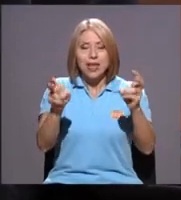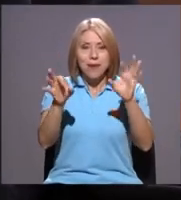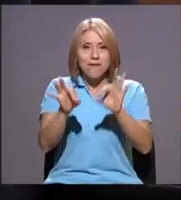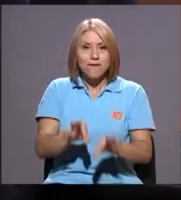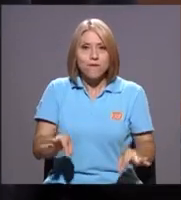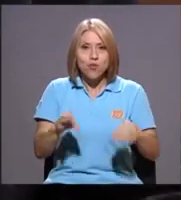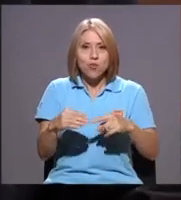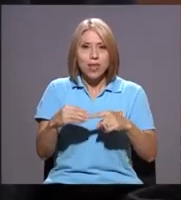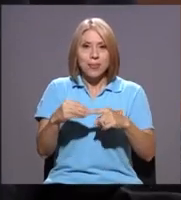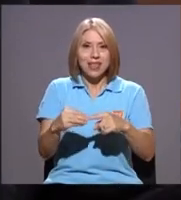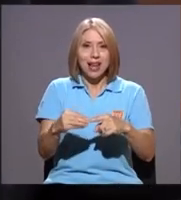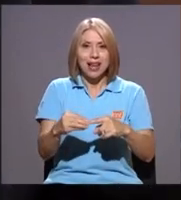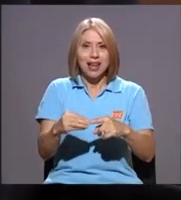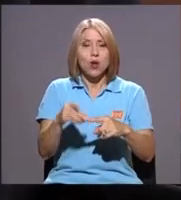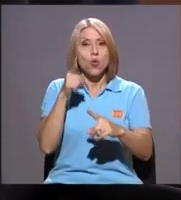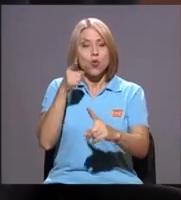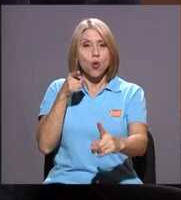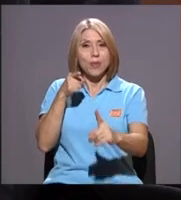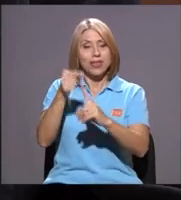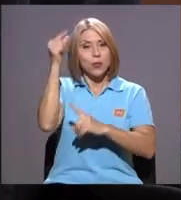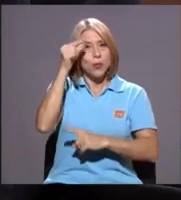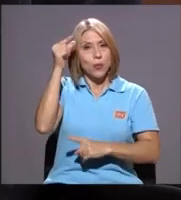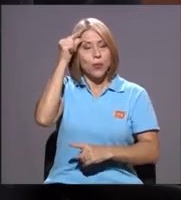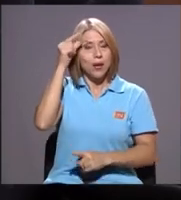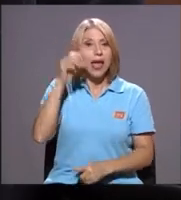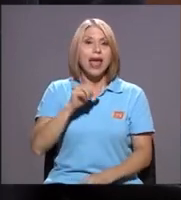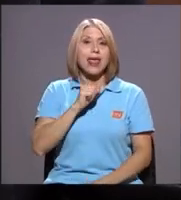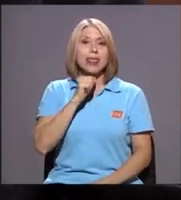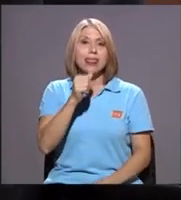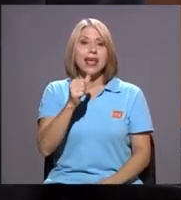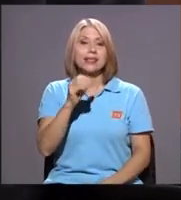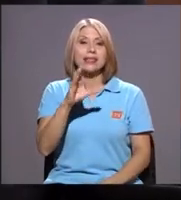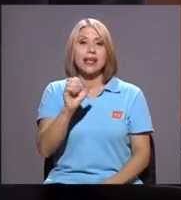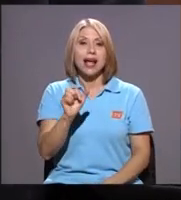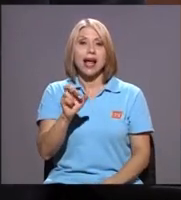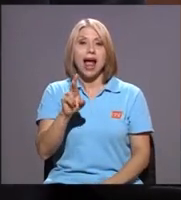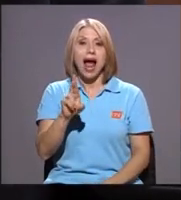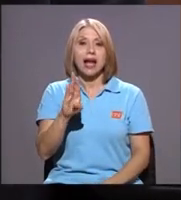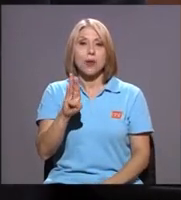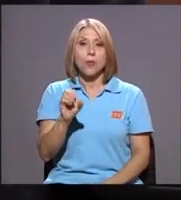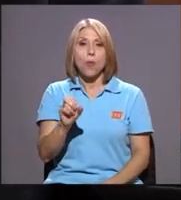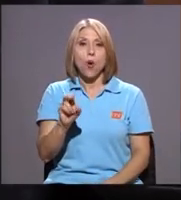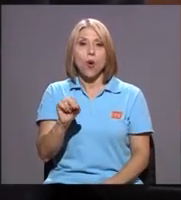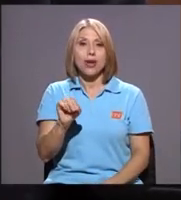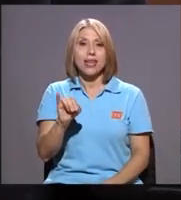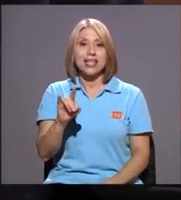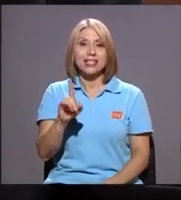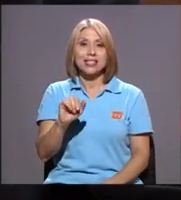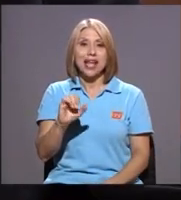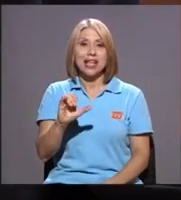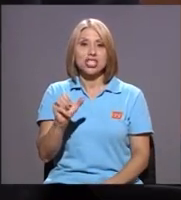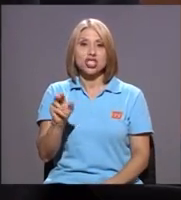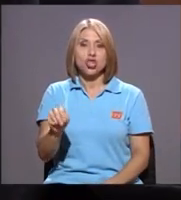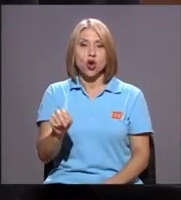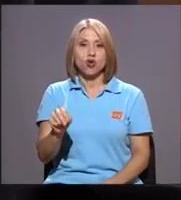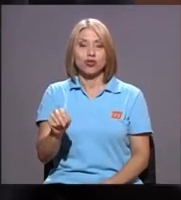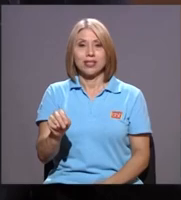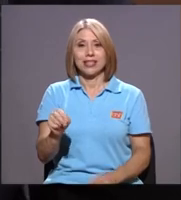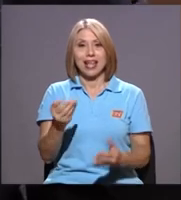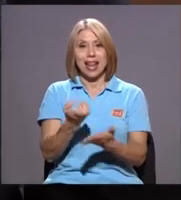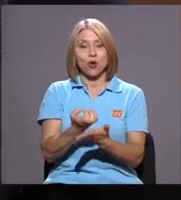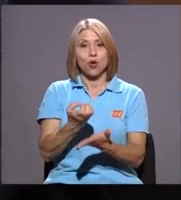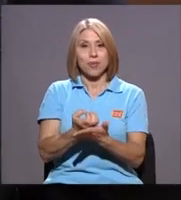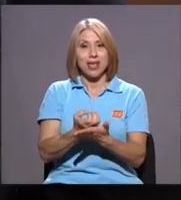la administración, que es la descarbonización de la economía. Entonces, dentro de los medios de transporte que son amigables